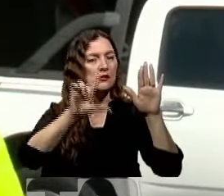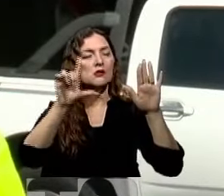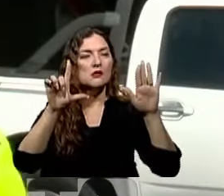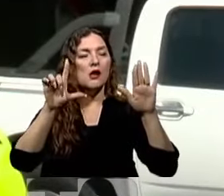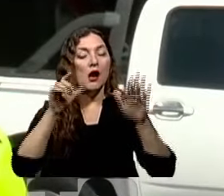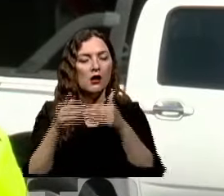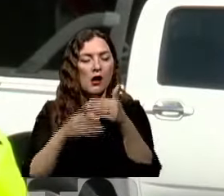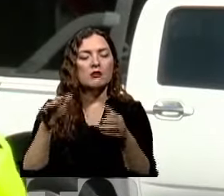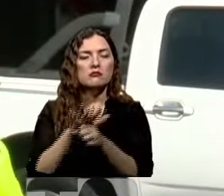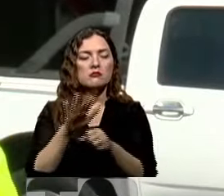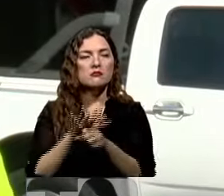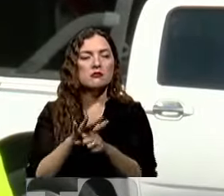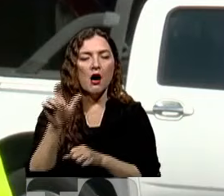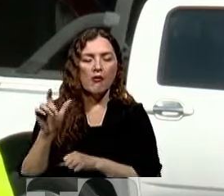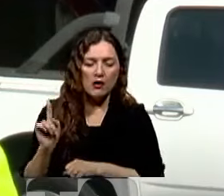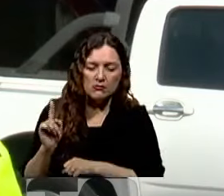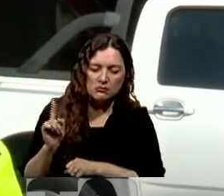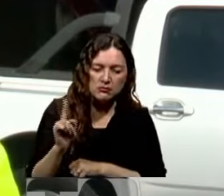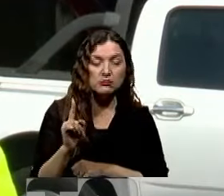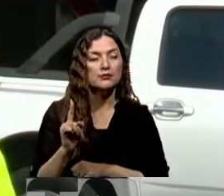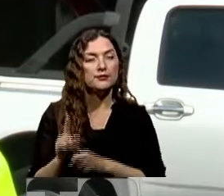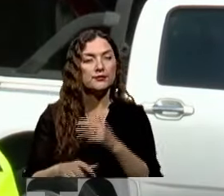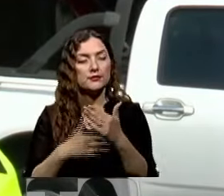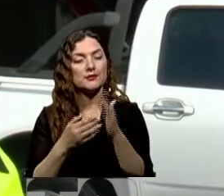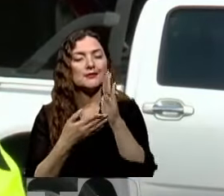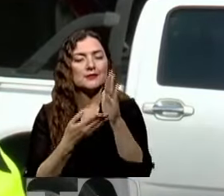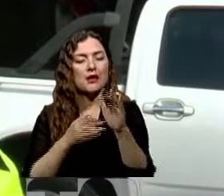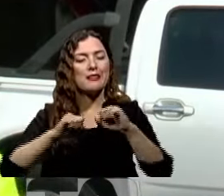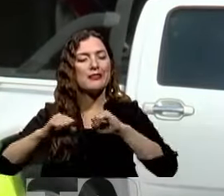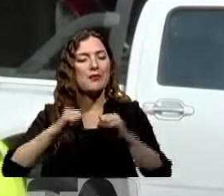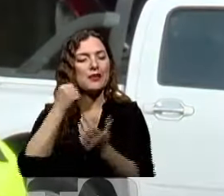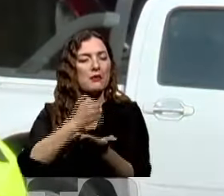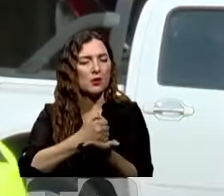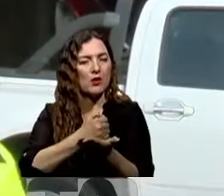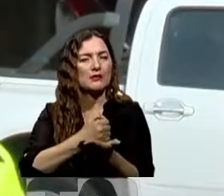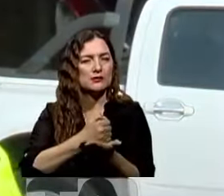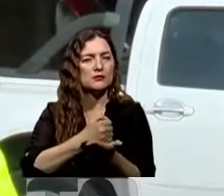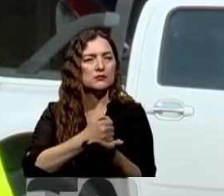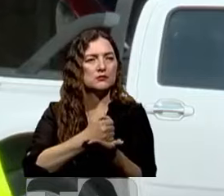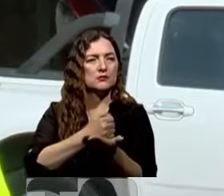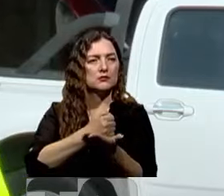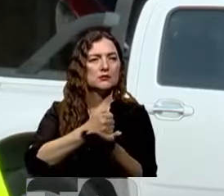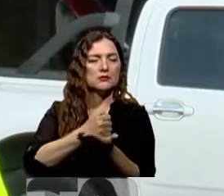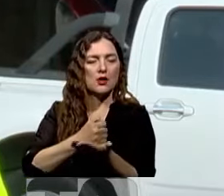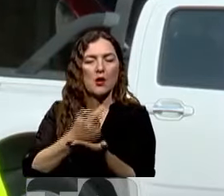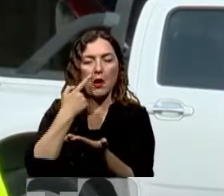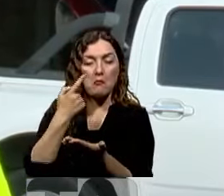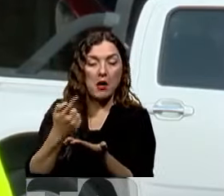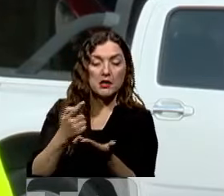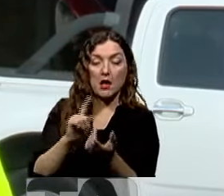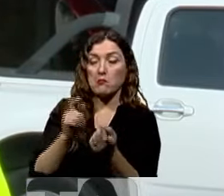con el proceso completo. Los clientes van a poder terminar todo lo que sería también trámites de matriculación. Y aquí vamos a tener para hacer